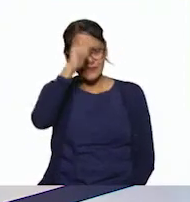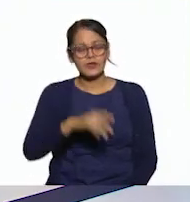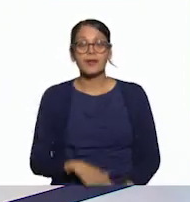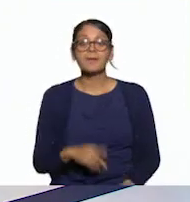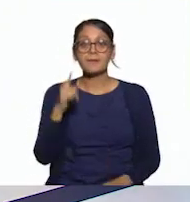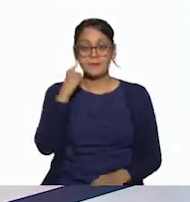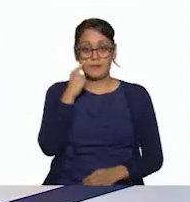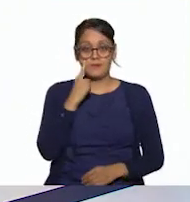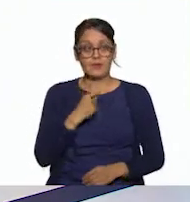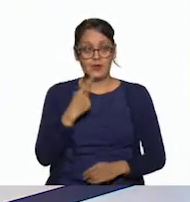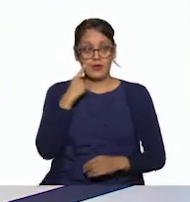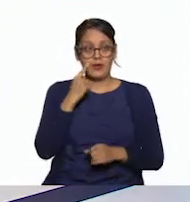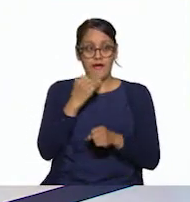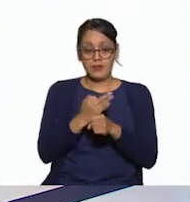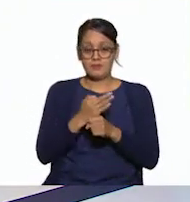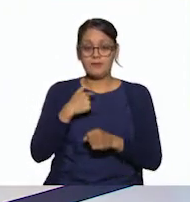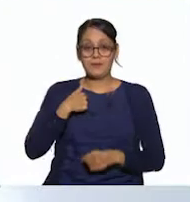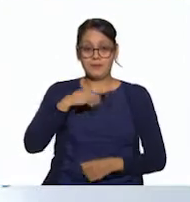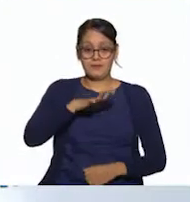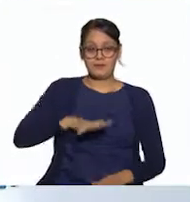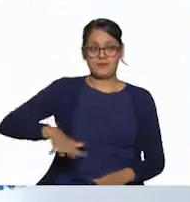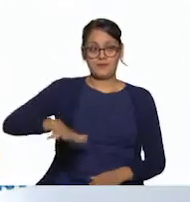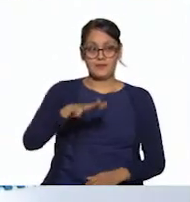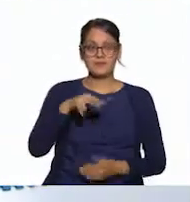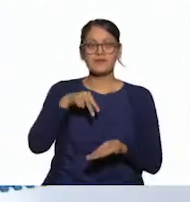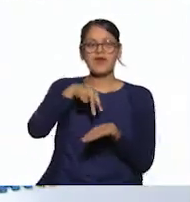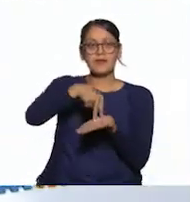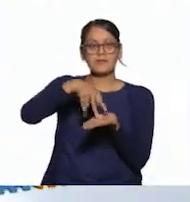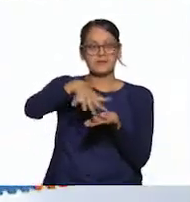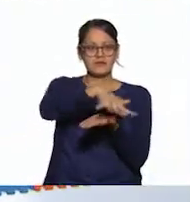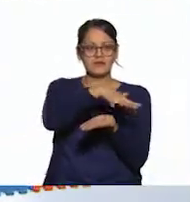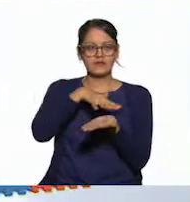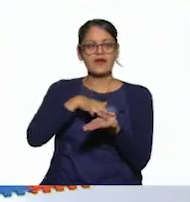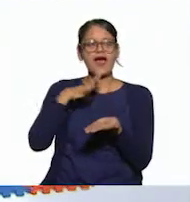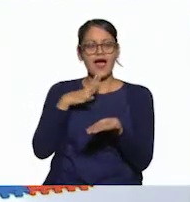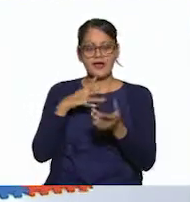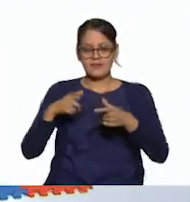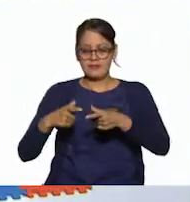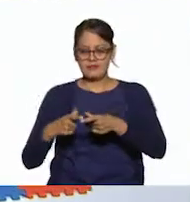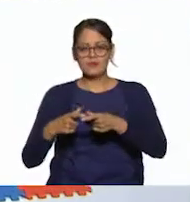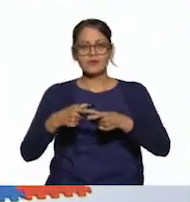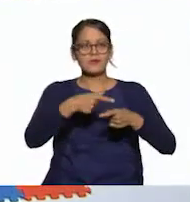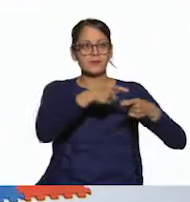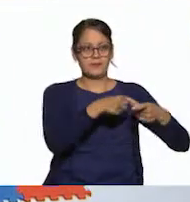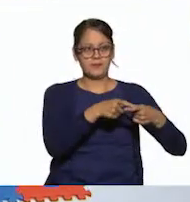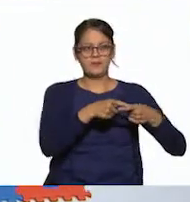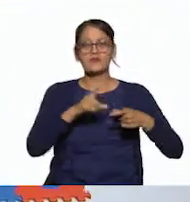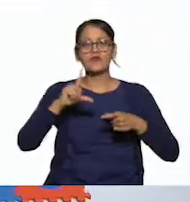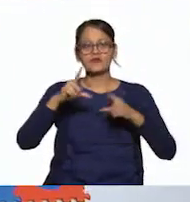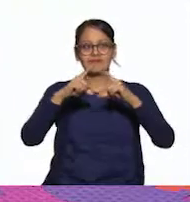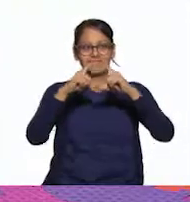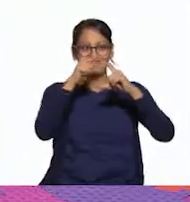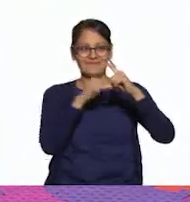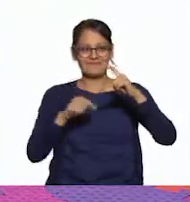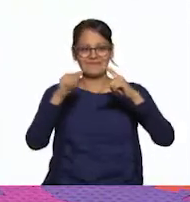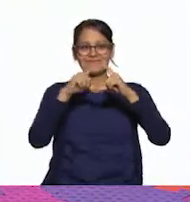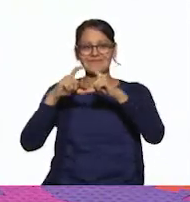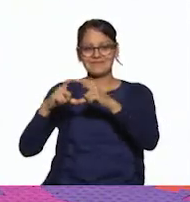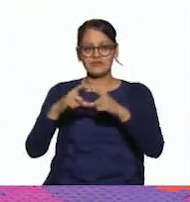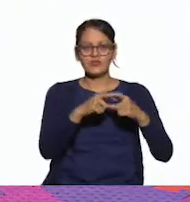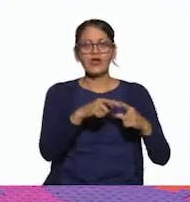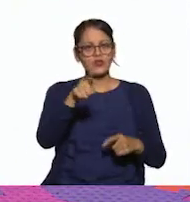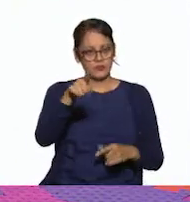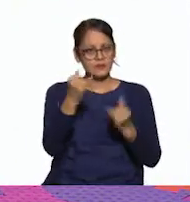cuenta, aquí en el piso tenemos dos aros. Los invitamos a que ustedes allá en su